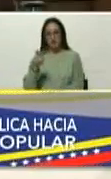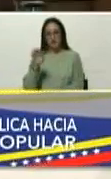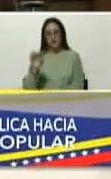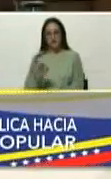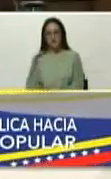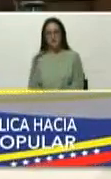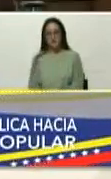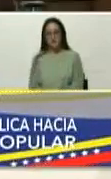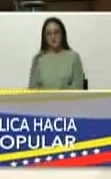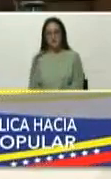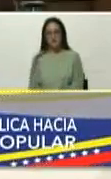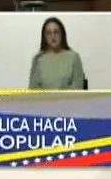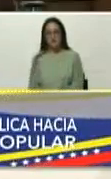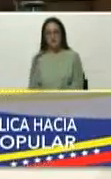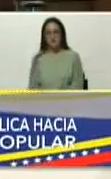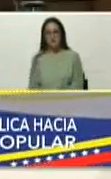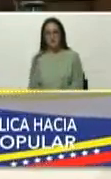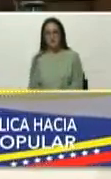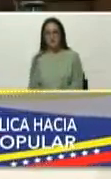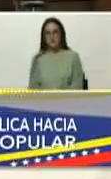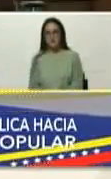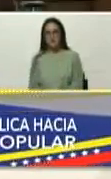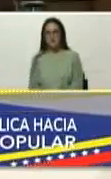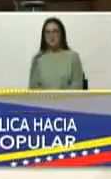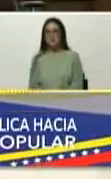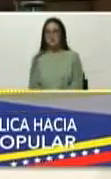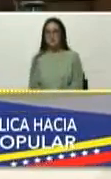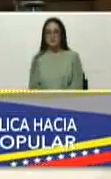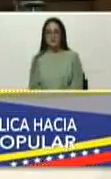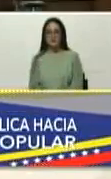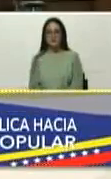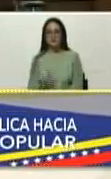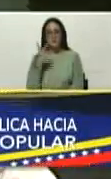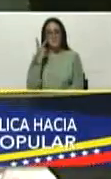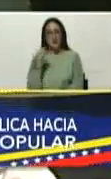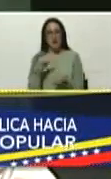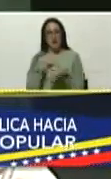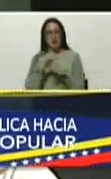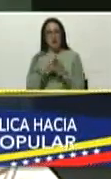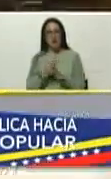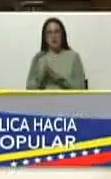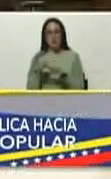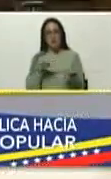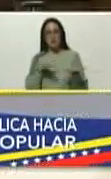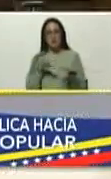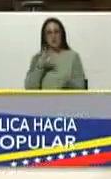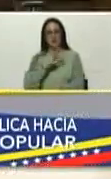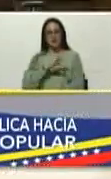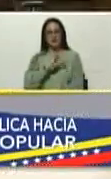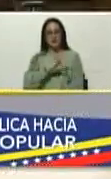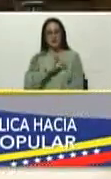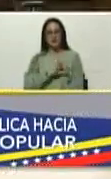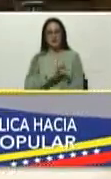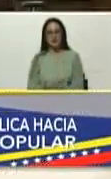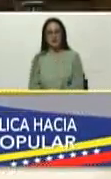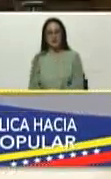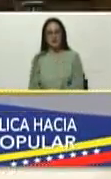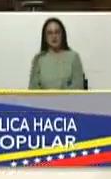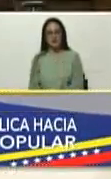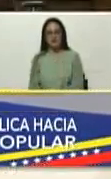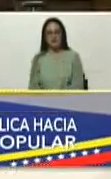Popular para las comunas, los movimientos sociales, compañero